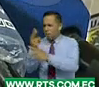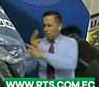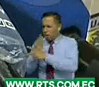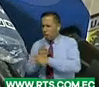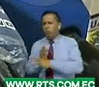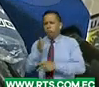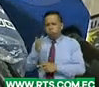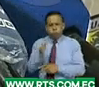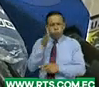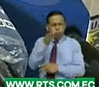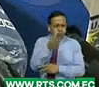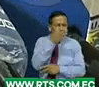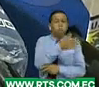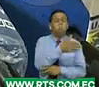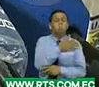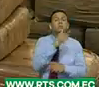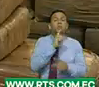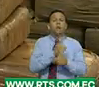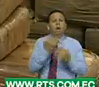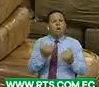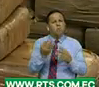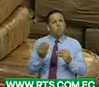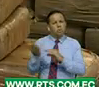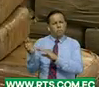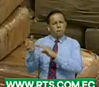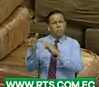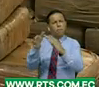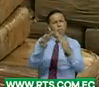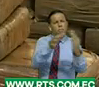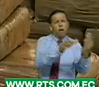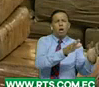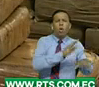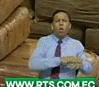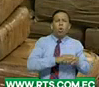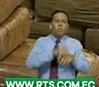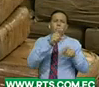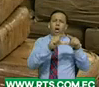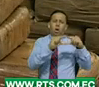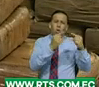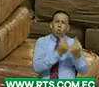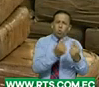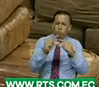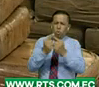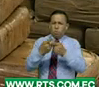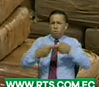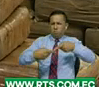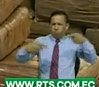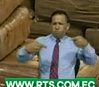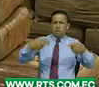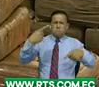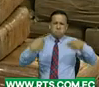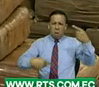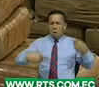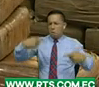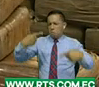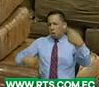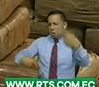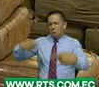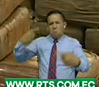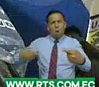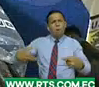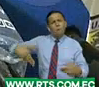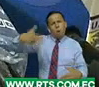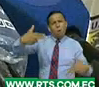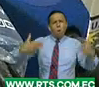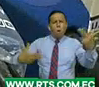últimos días muertes violentas debido a territorialidad es en donde está como como causa